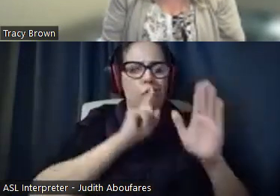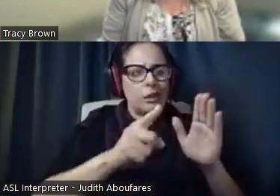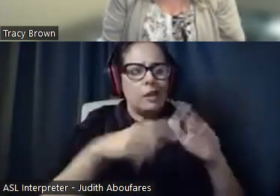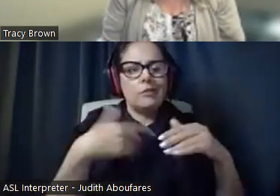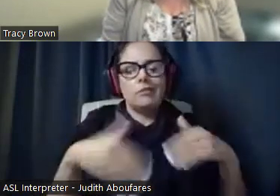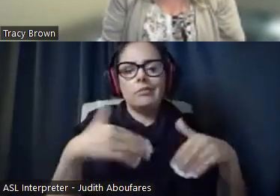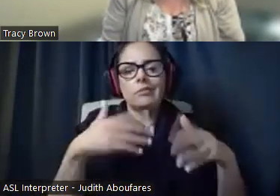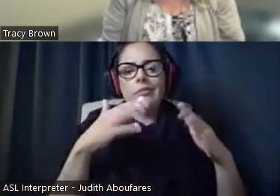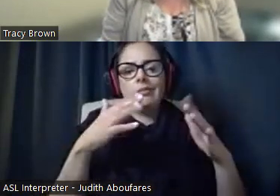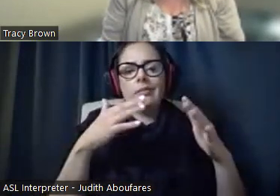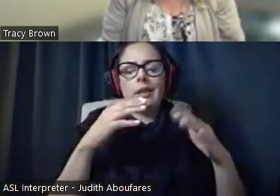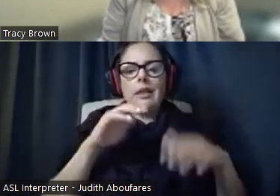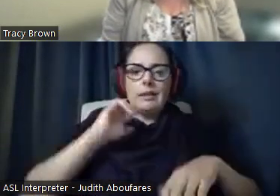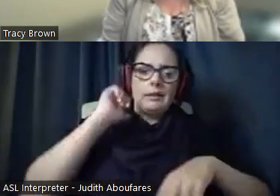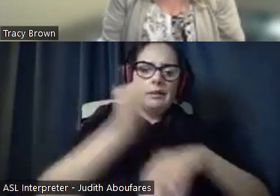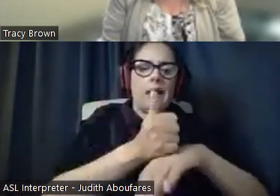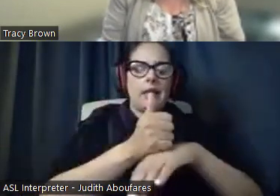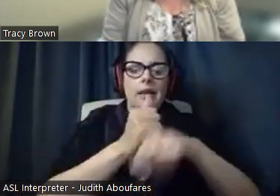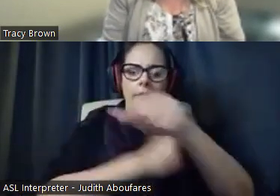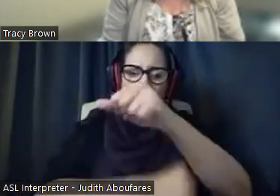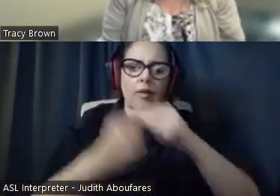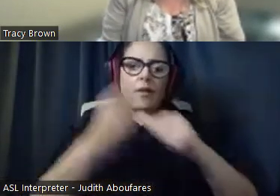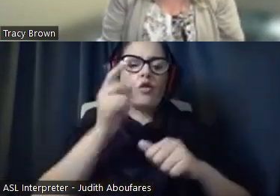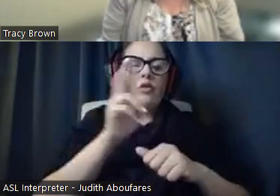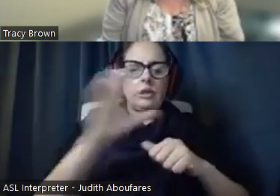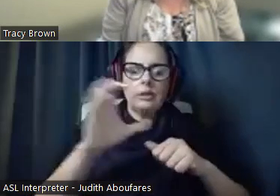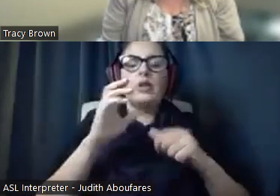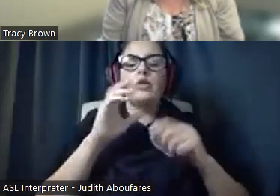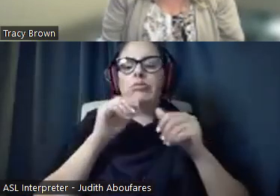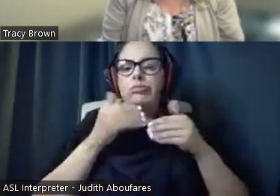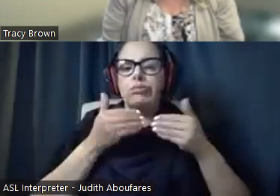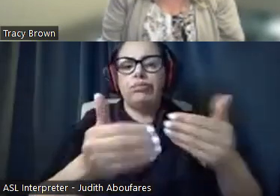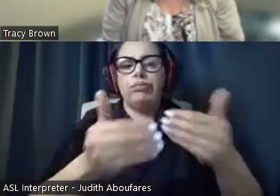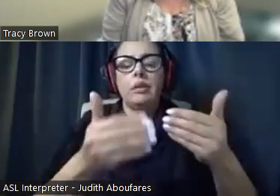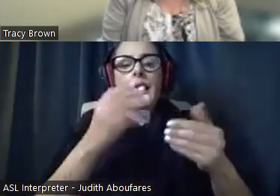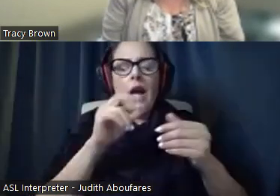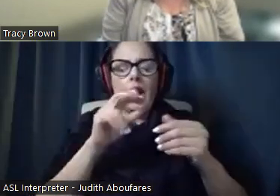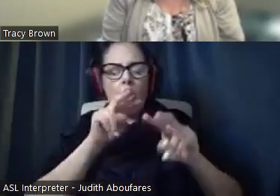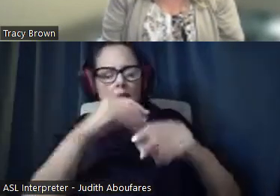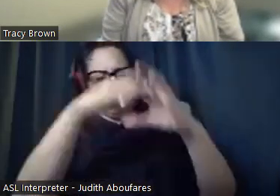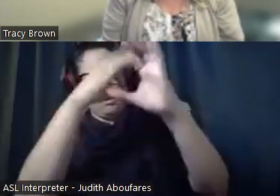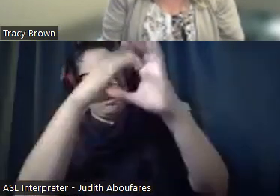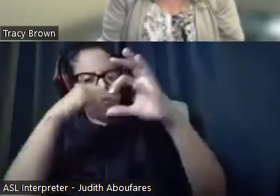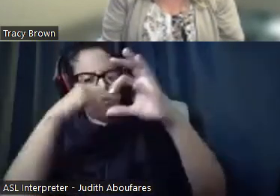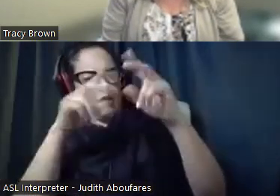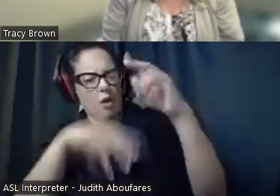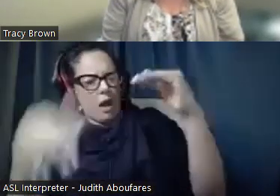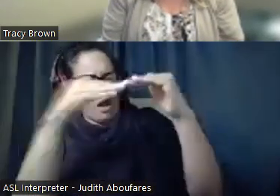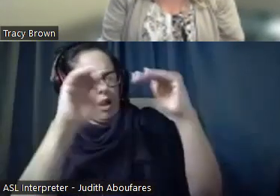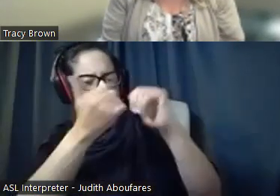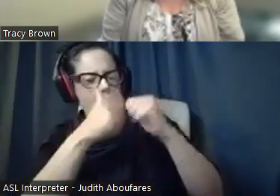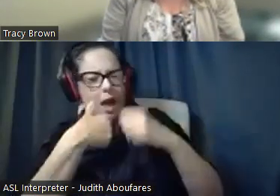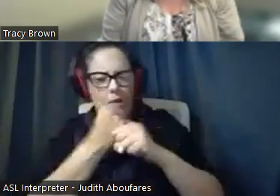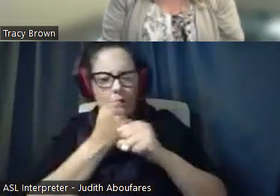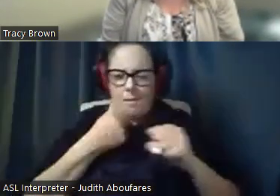esta póliza que es realmente está dando la fundación para la base para el acceso a equidad y la